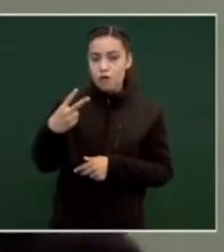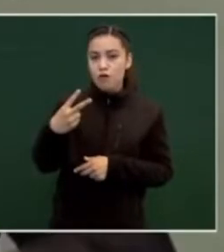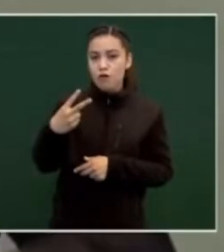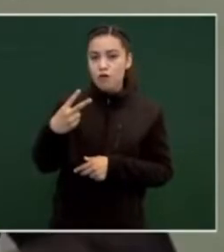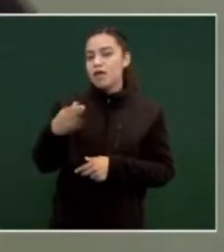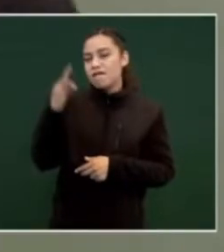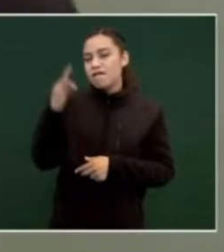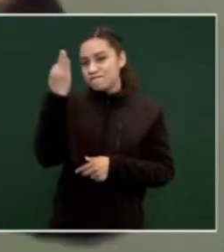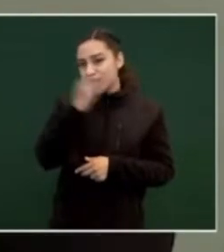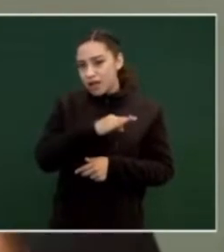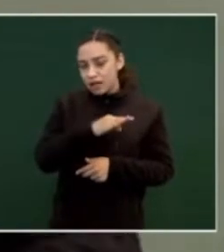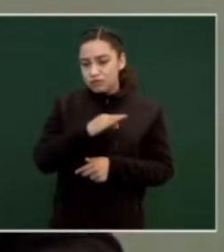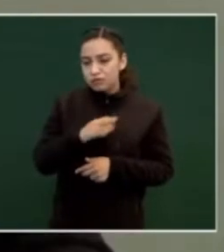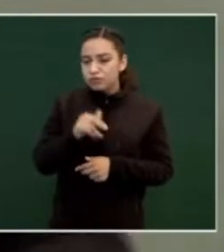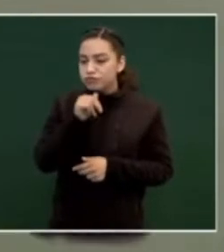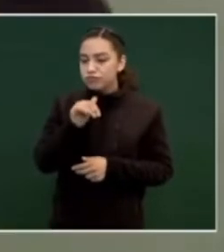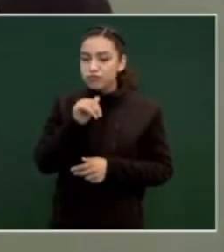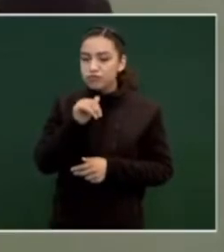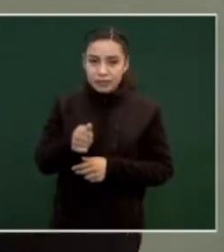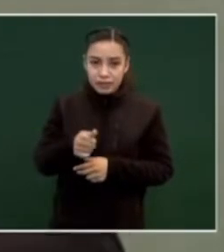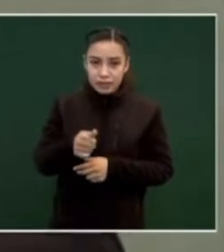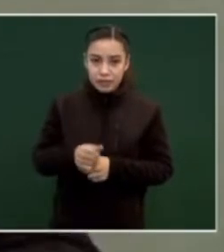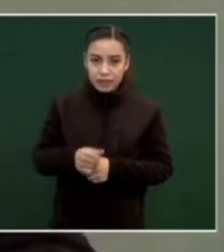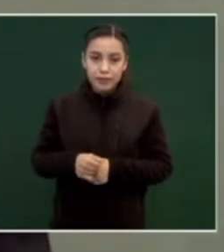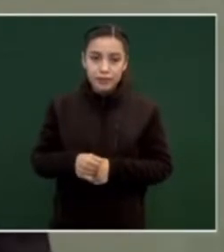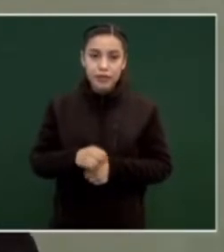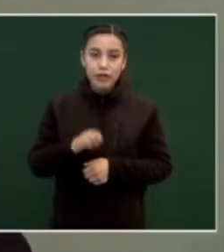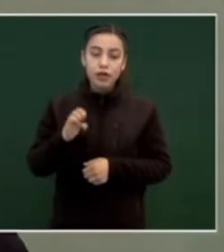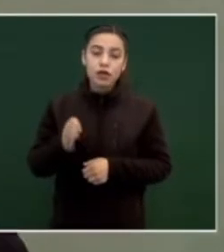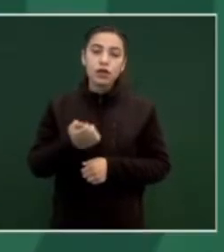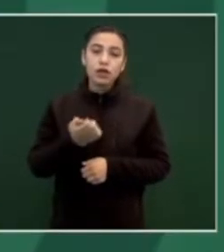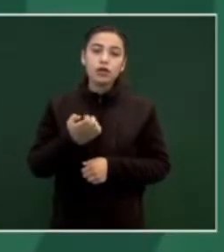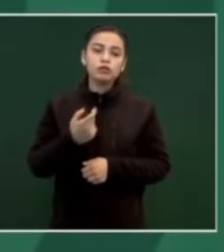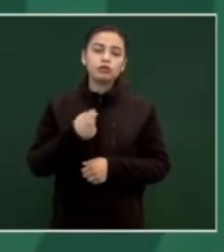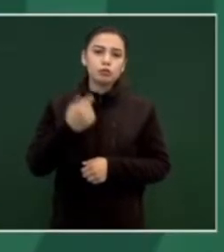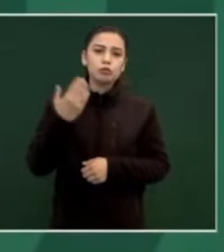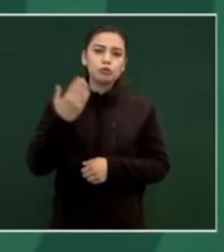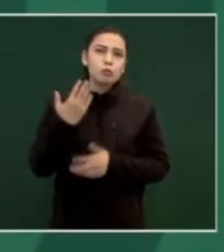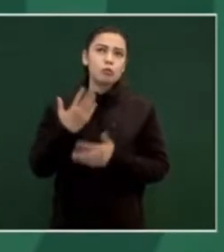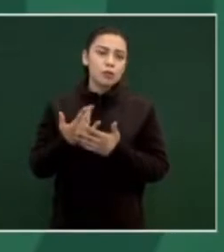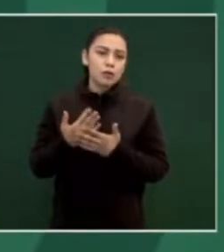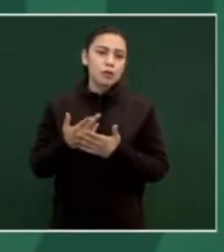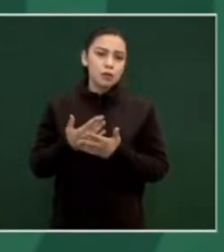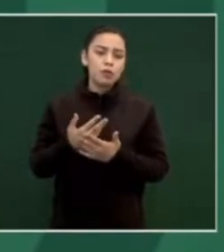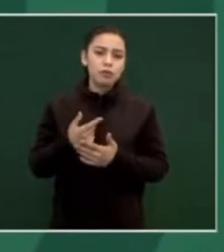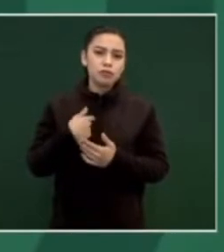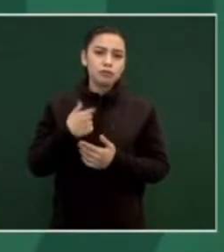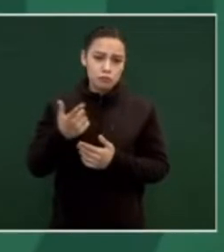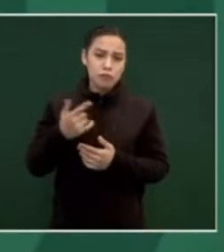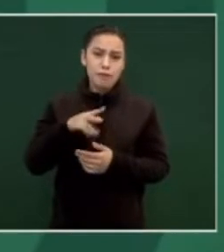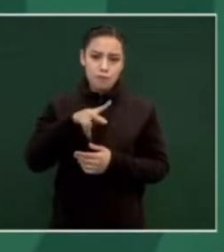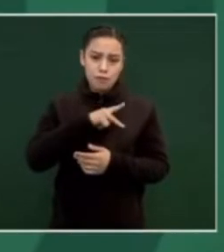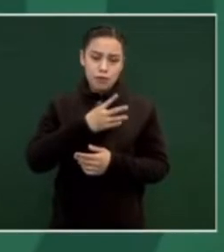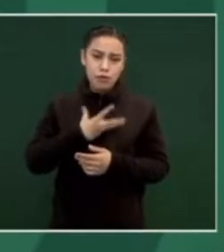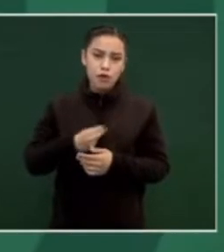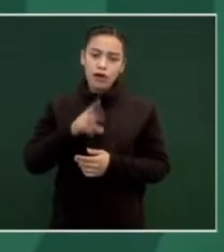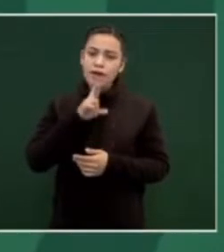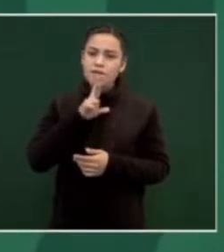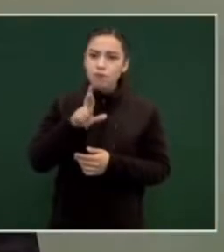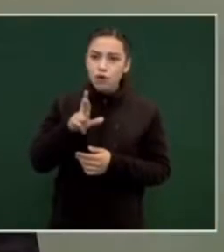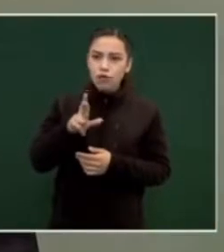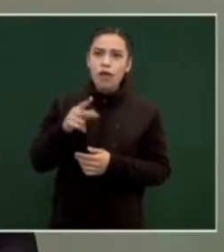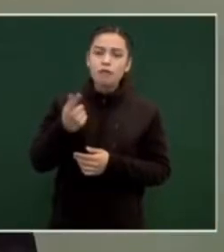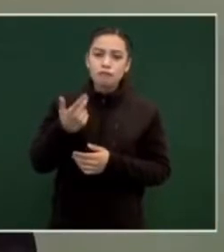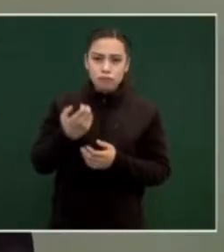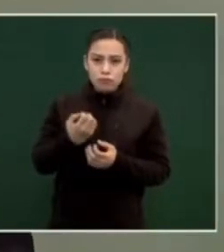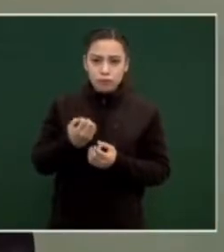los de ramón contesté que es grande de que vive pero el